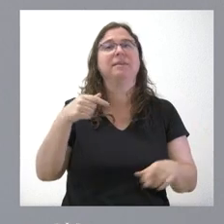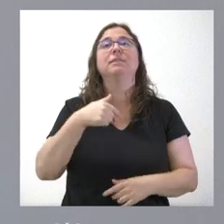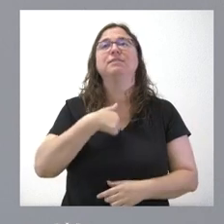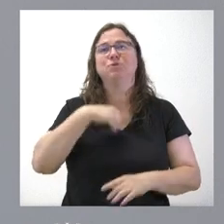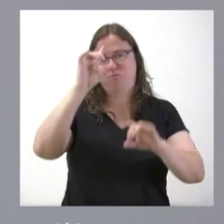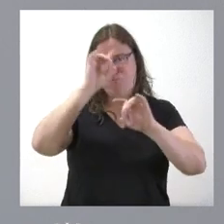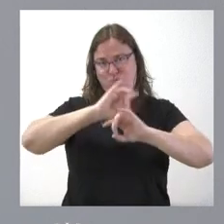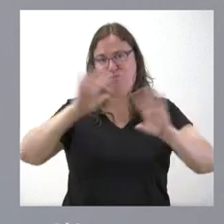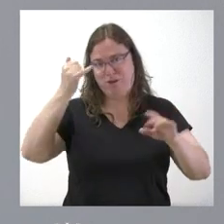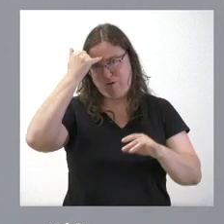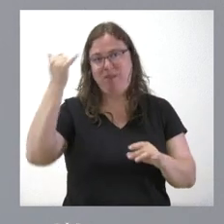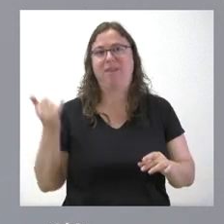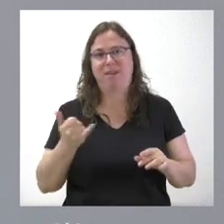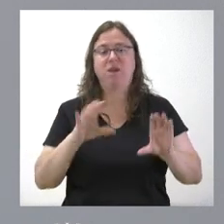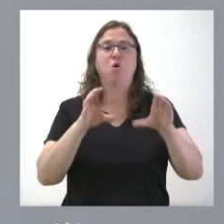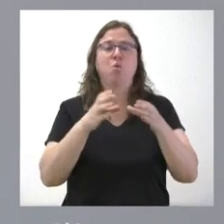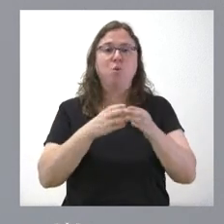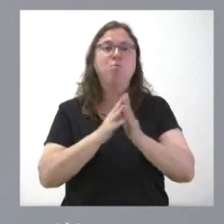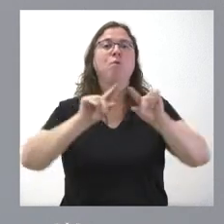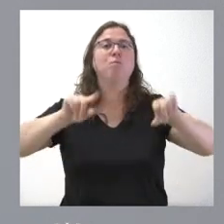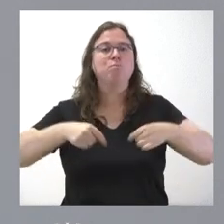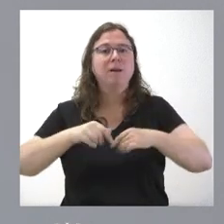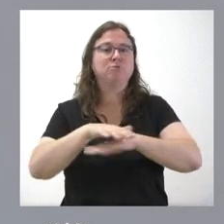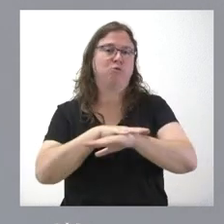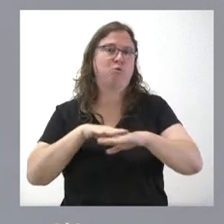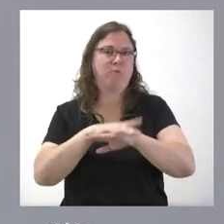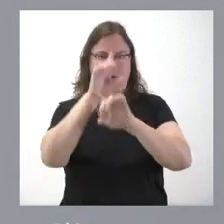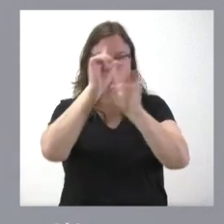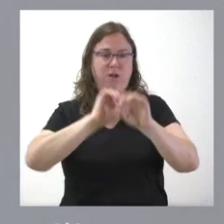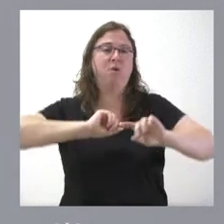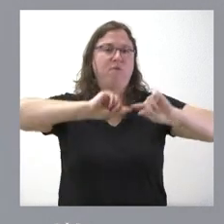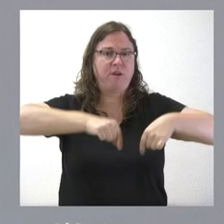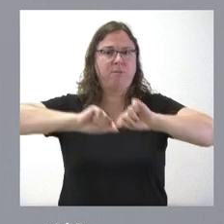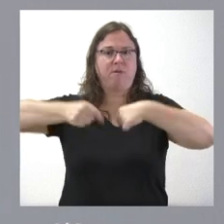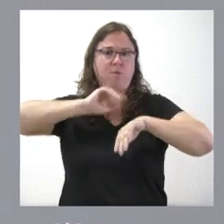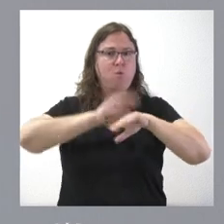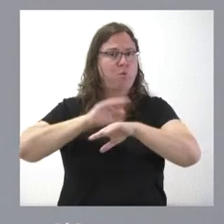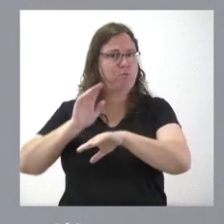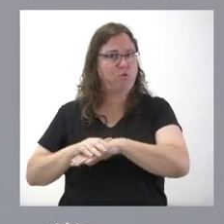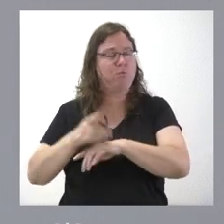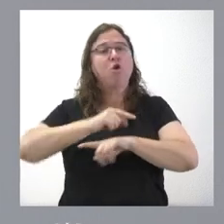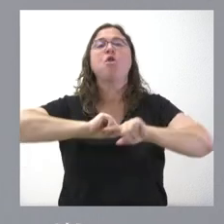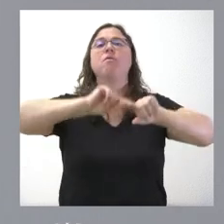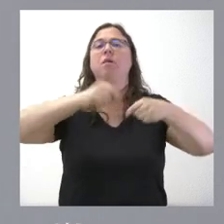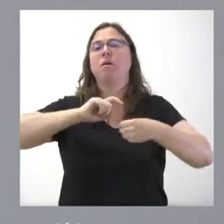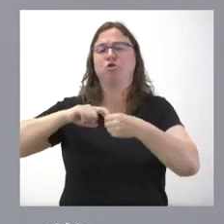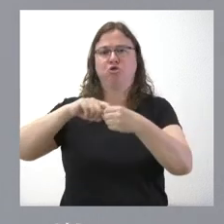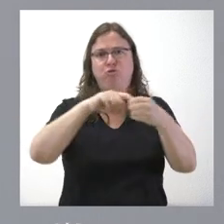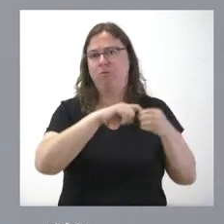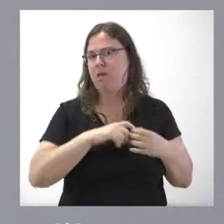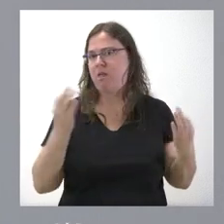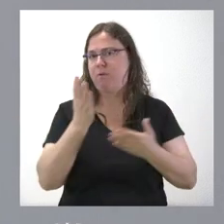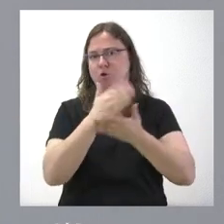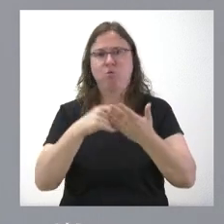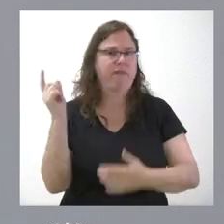idea los partidos formamos el pacto de gobierno que es cumplir lo que hemos firmado y lo que hemos firmado es garantizar la solidaridad entre todas las